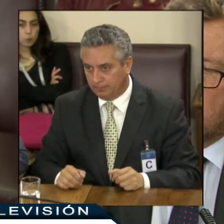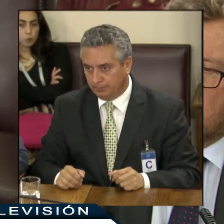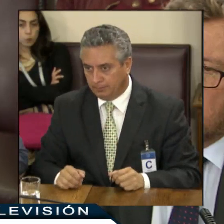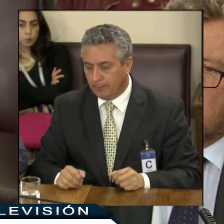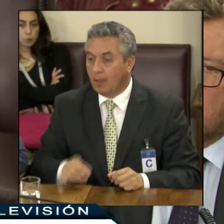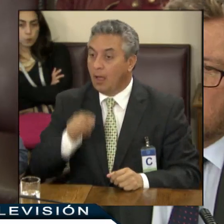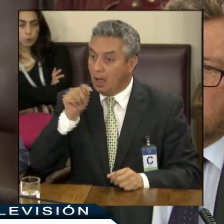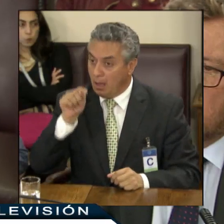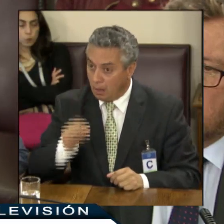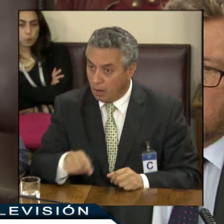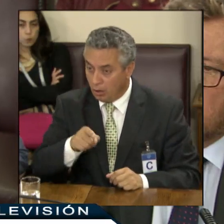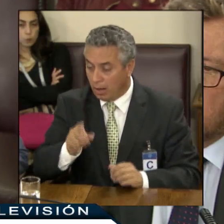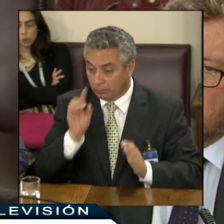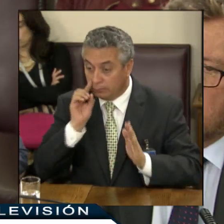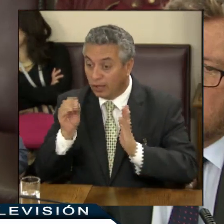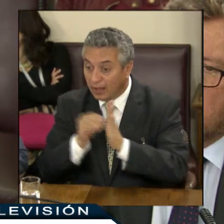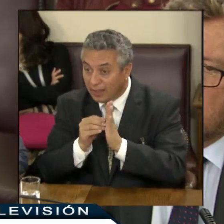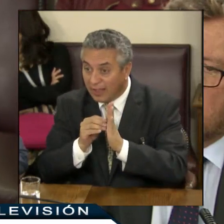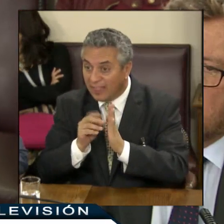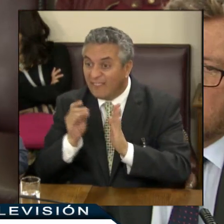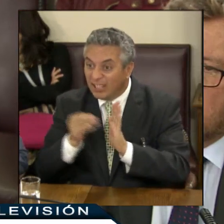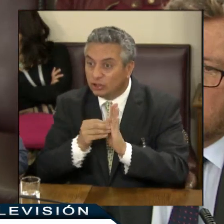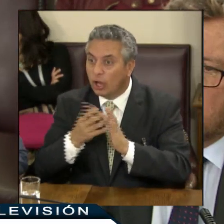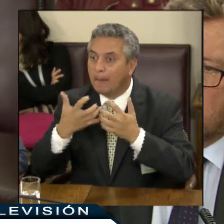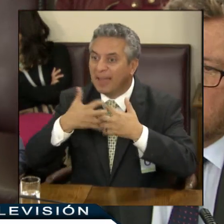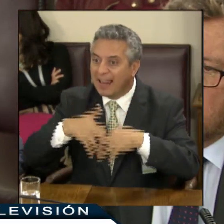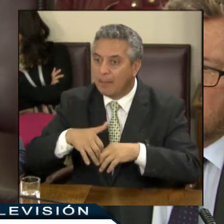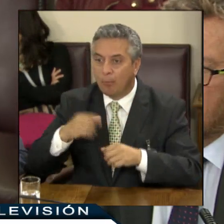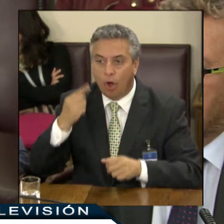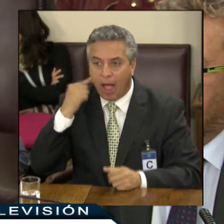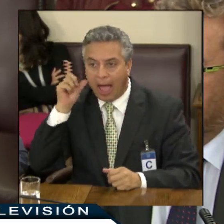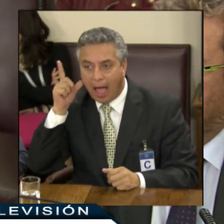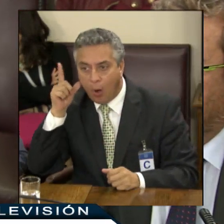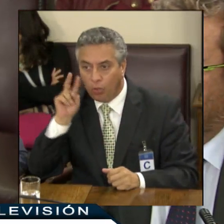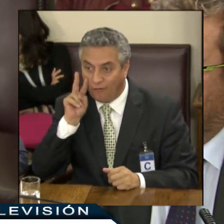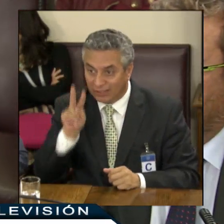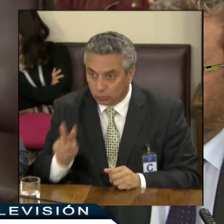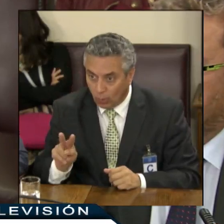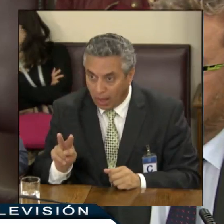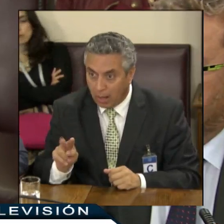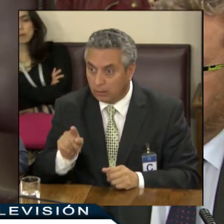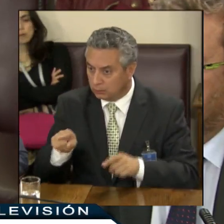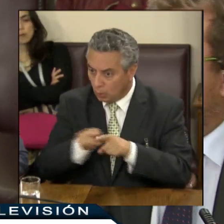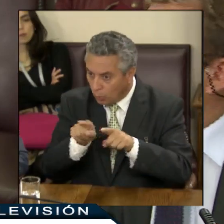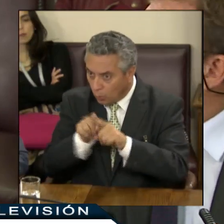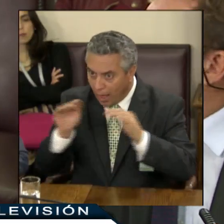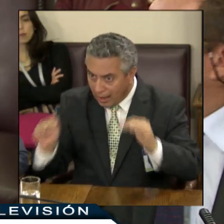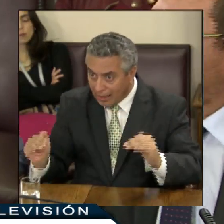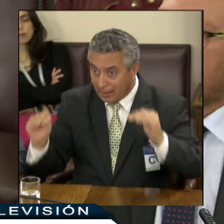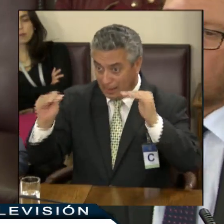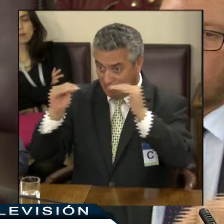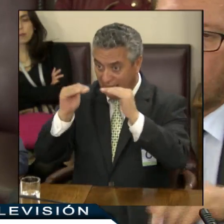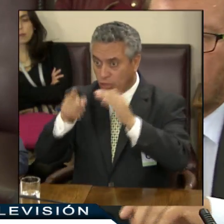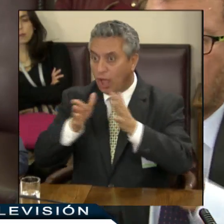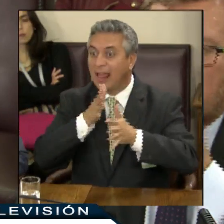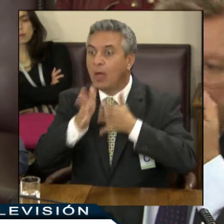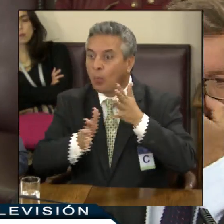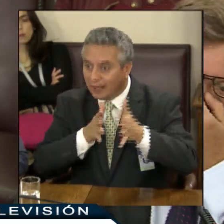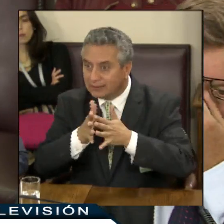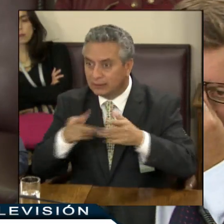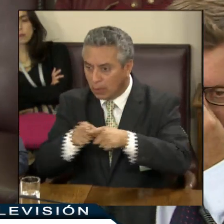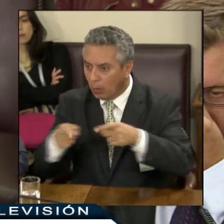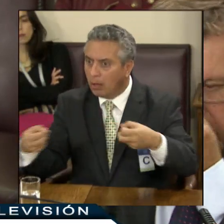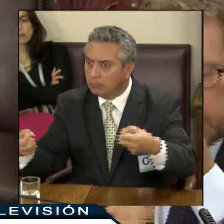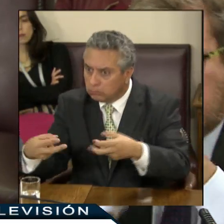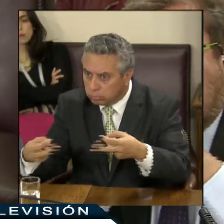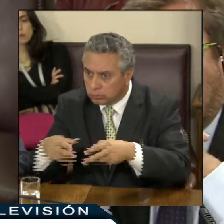se propone la definición de mecanismos audiovisual de comunicación audiovisual equiparando nuevamente la lengua de señas con el sistema Close